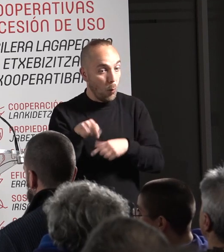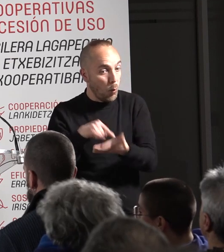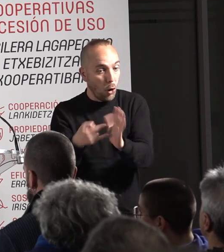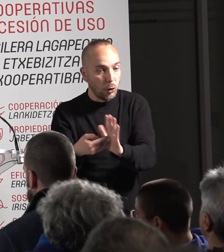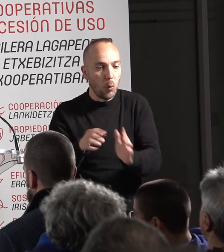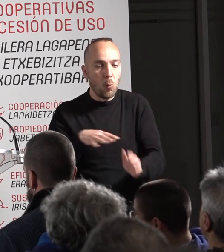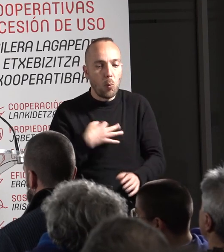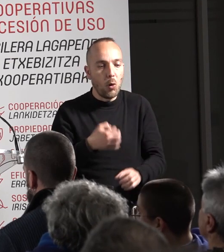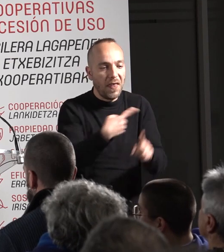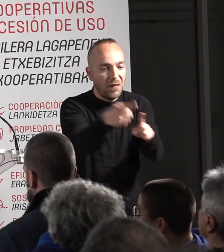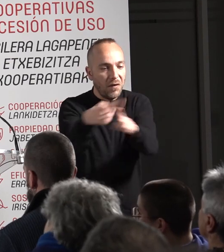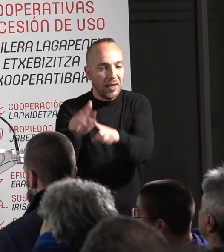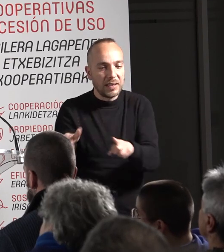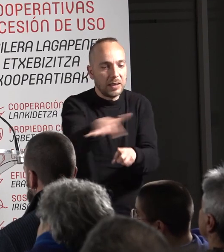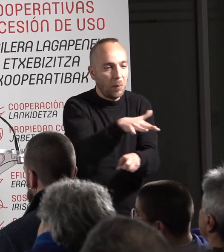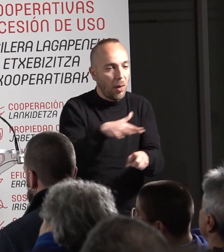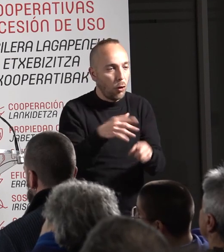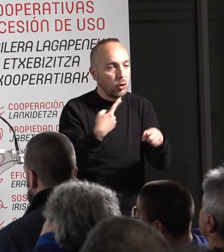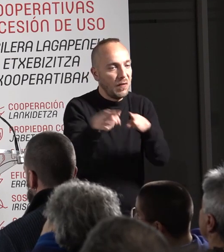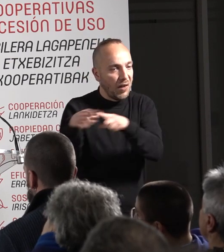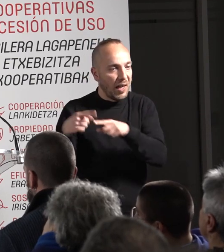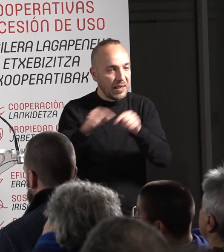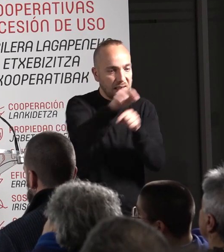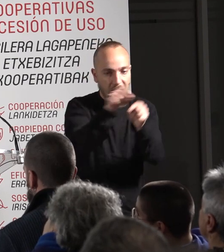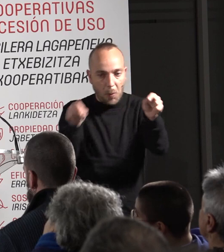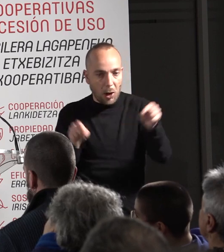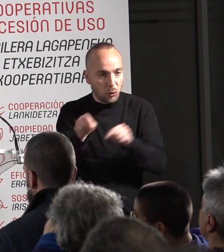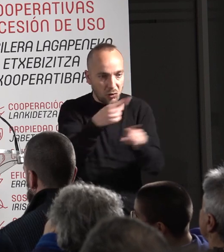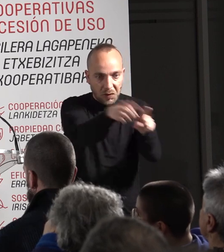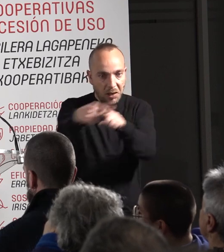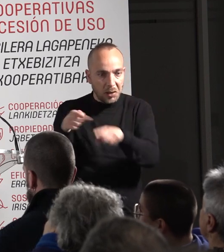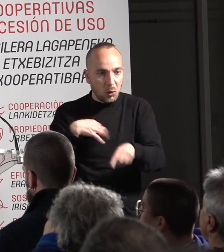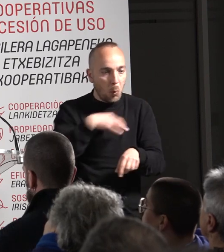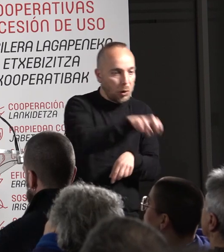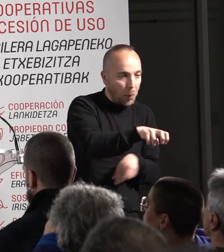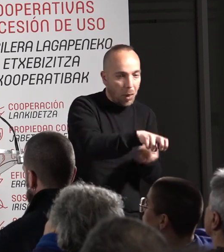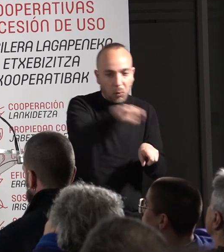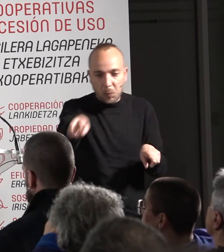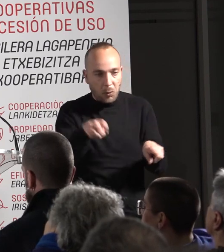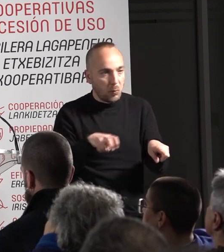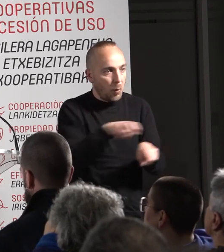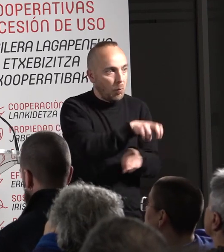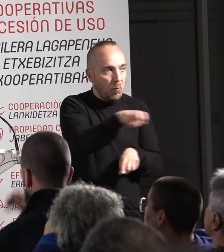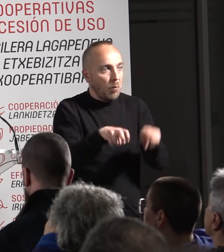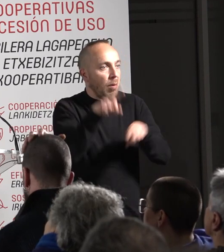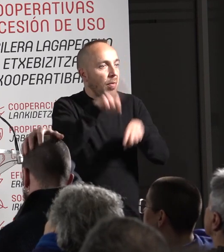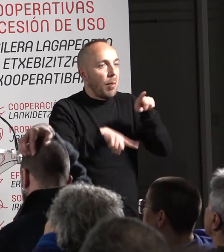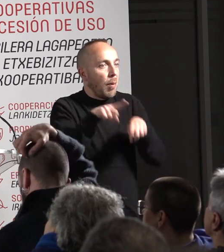diferentes espacios de diferentes tamaños. Tú mismo dentro del proyecto, si se configura así, podrías pasar un espacio a otro en función de tu